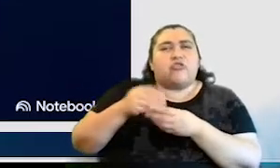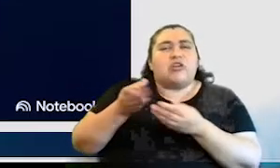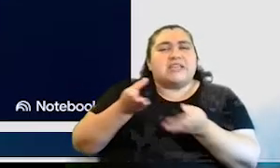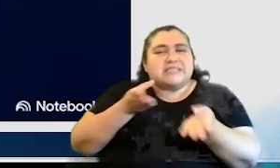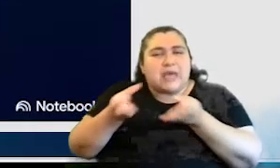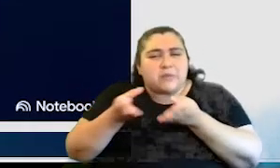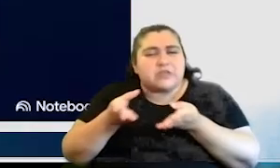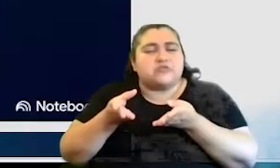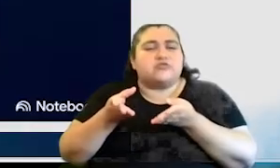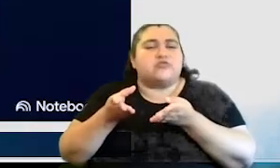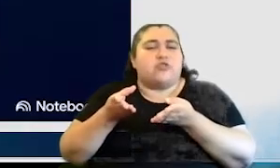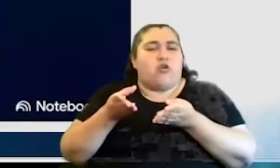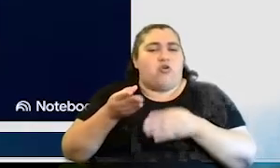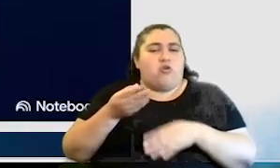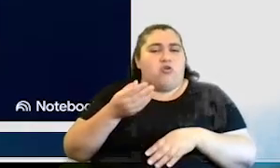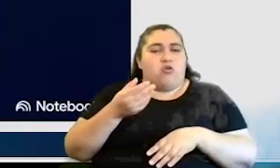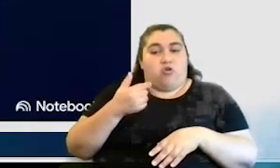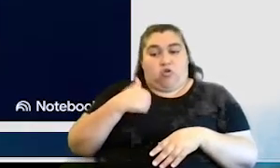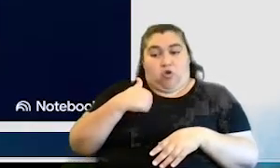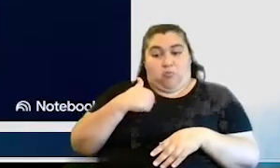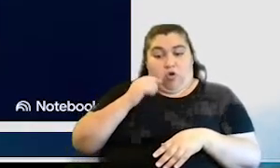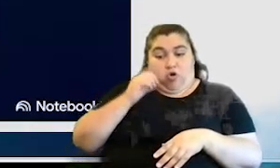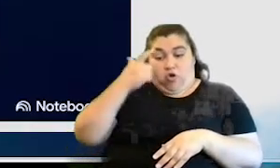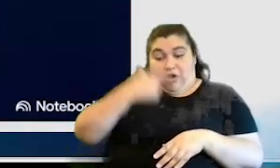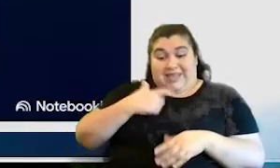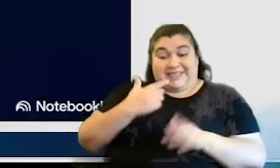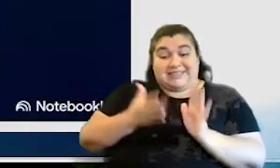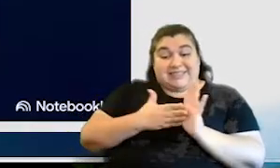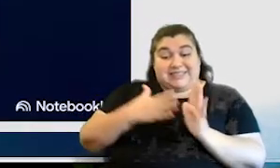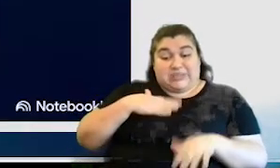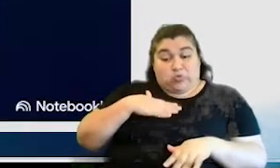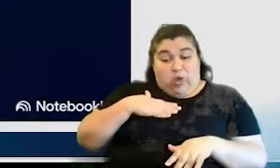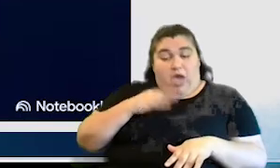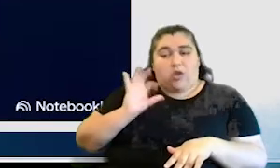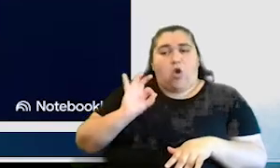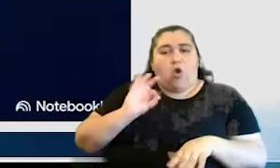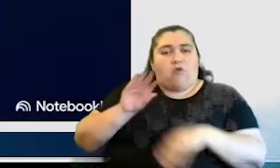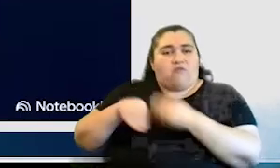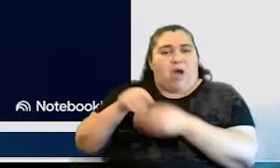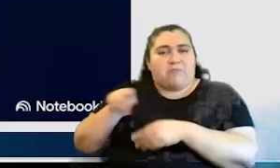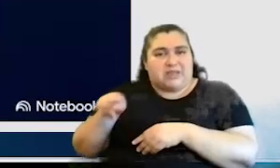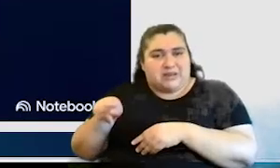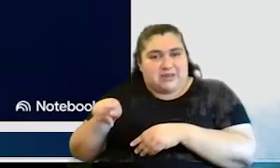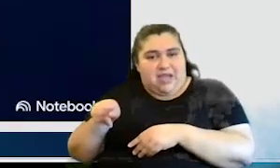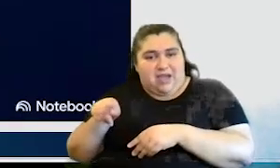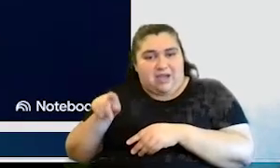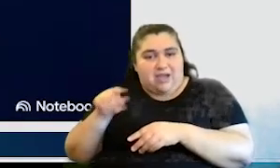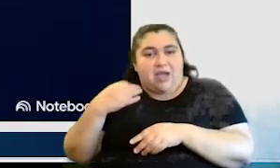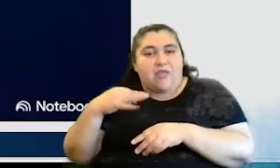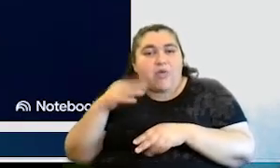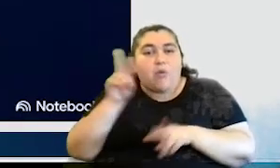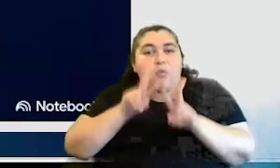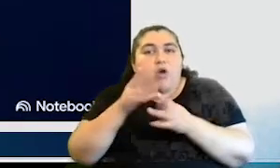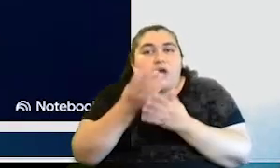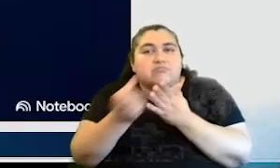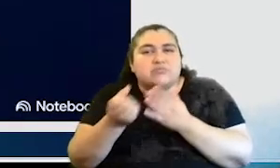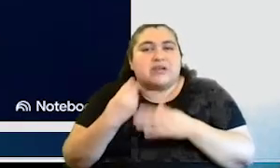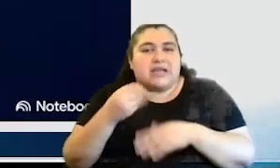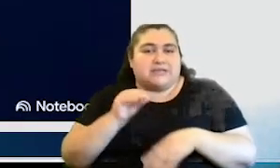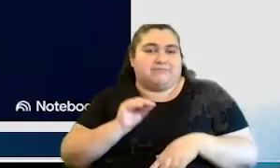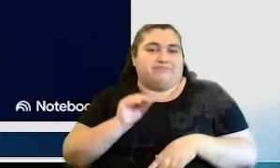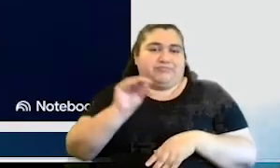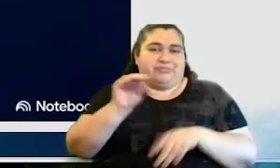el titular del impuesto o para alguna carga de familia. Y para que sea deducible, tiene que ser una carga de familia de las